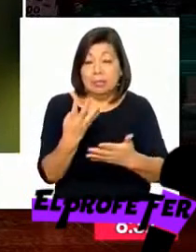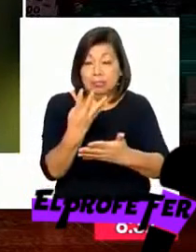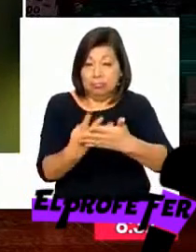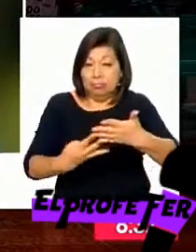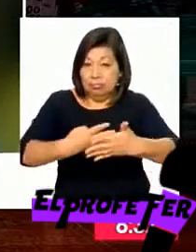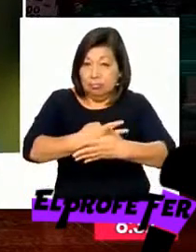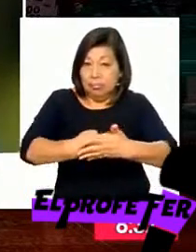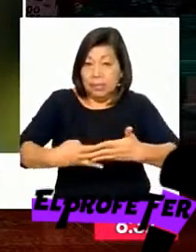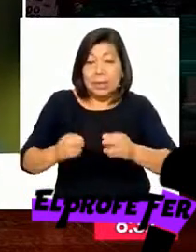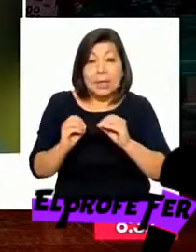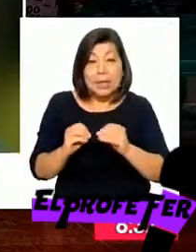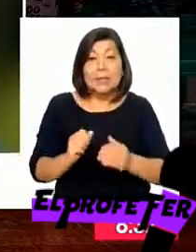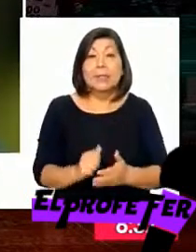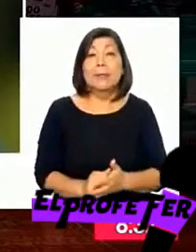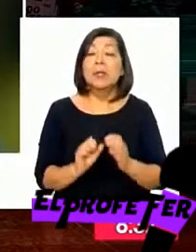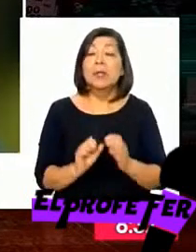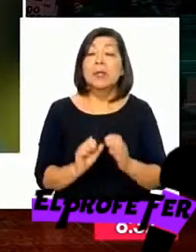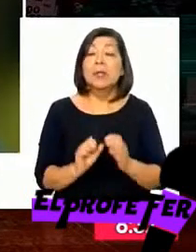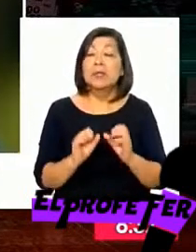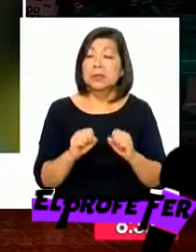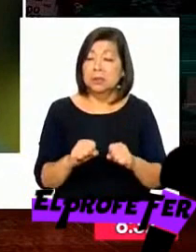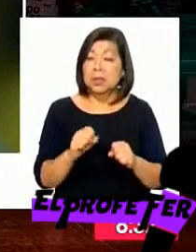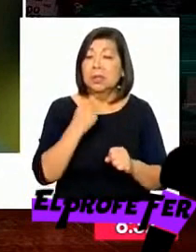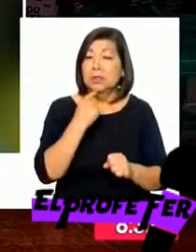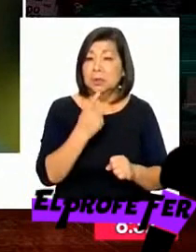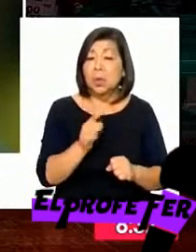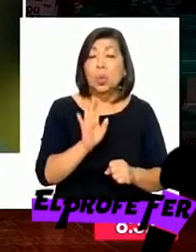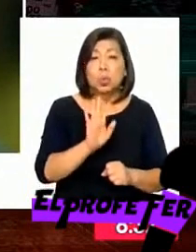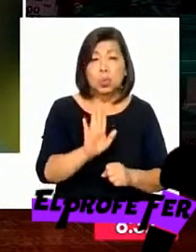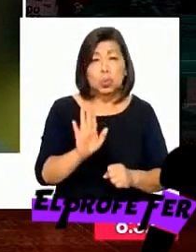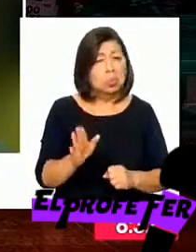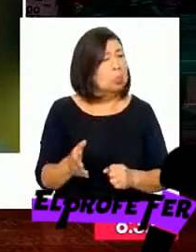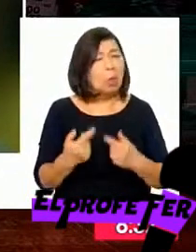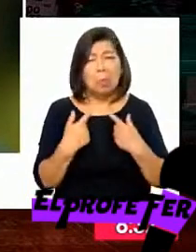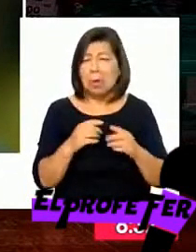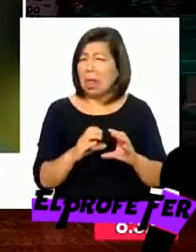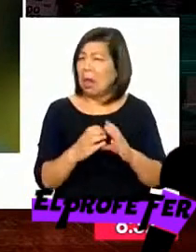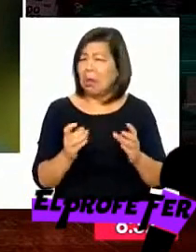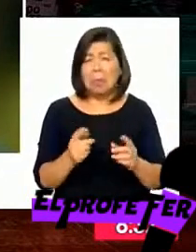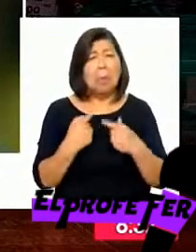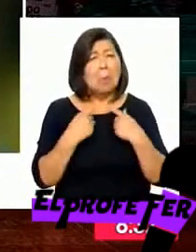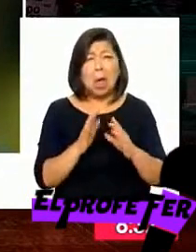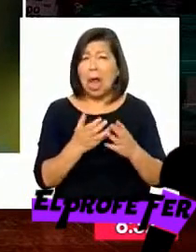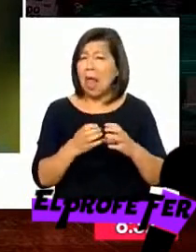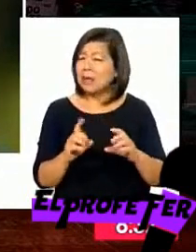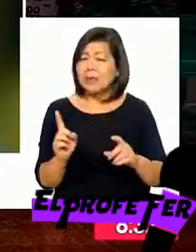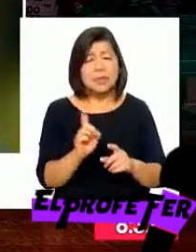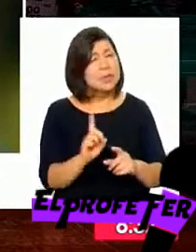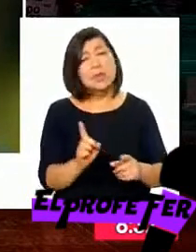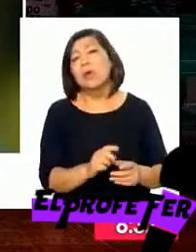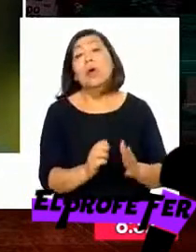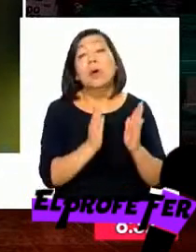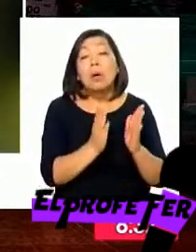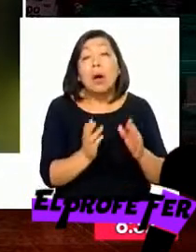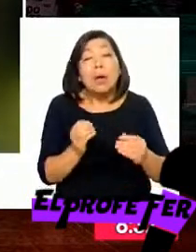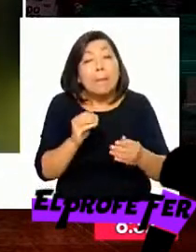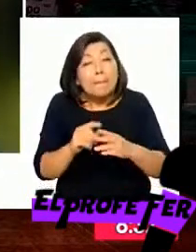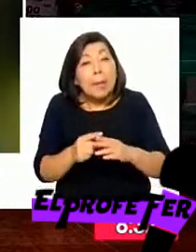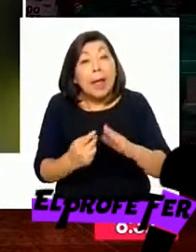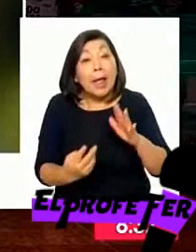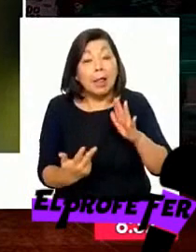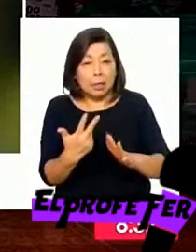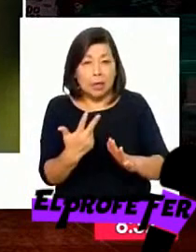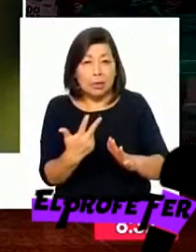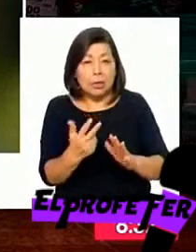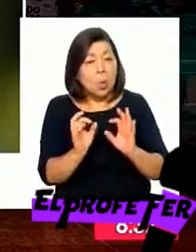del año escolar, de manera que les garantizamos que sus hijos no van a perder un solo día de clases, de manera que los que empezaron el